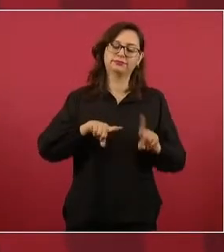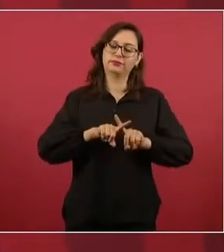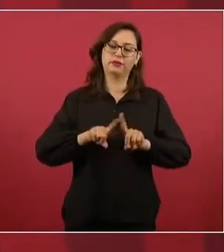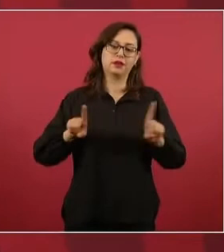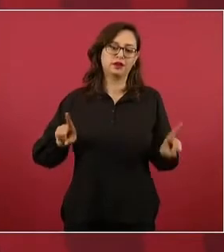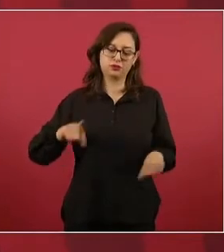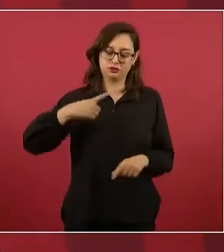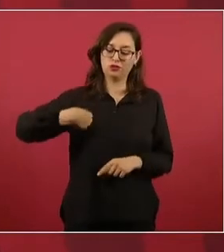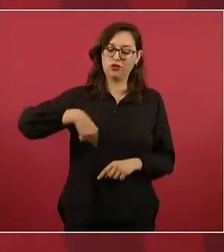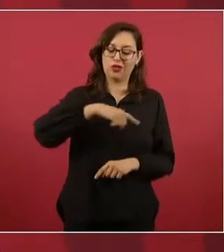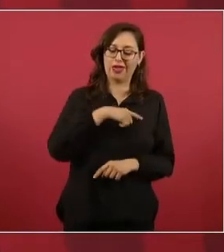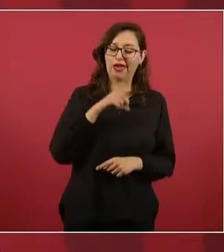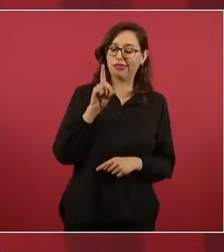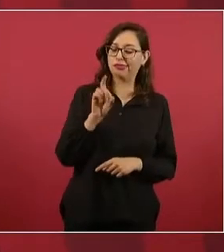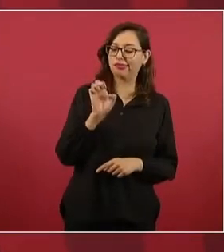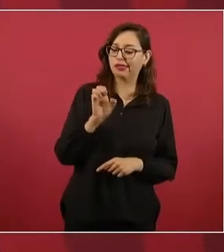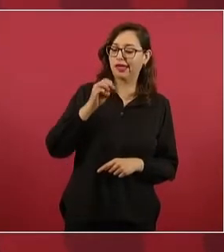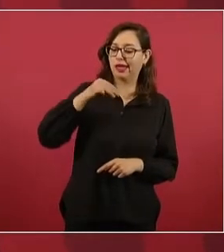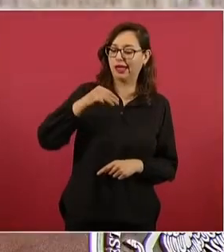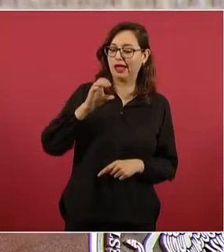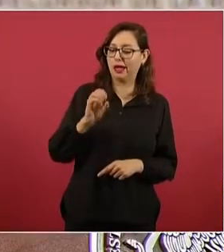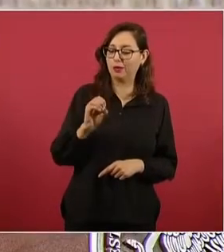democracia.